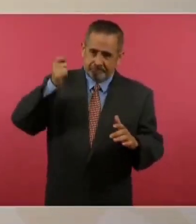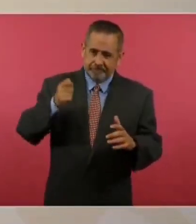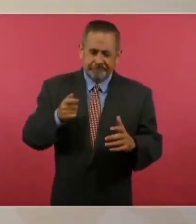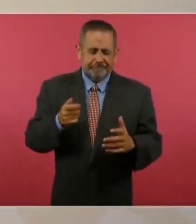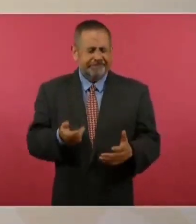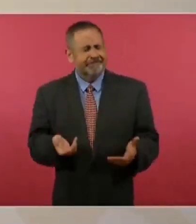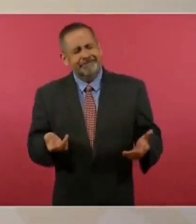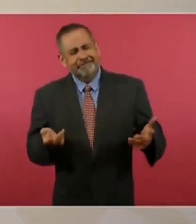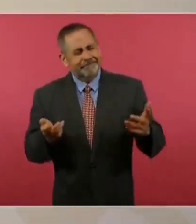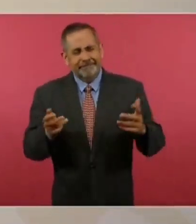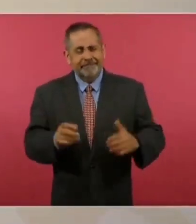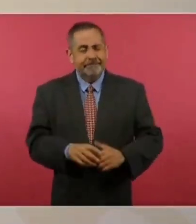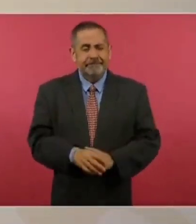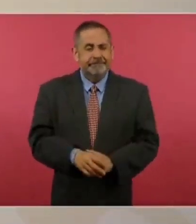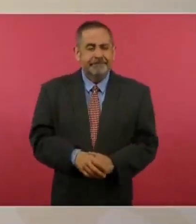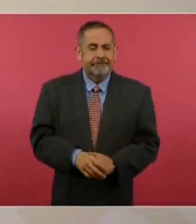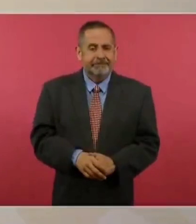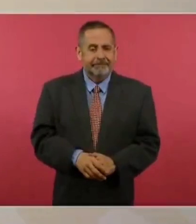donde